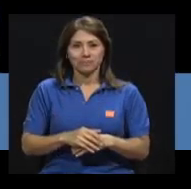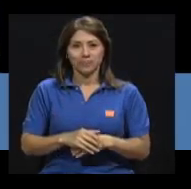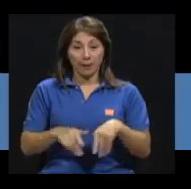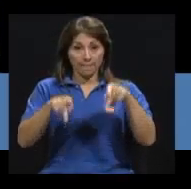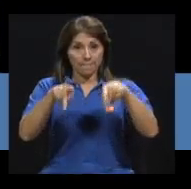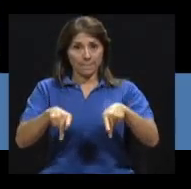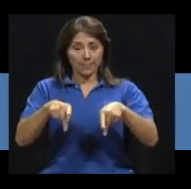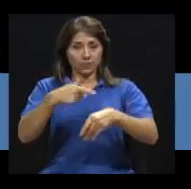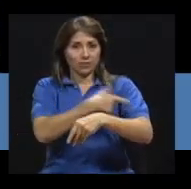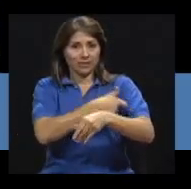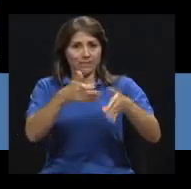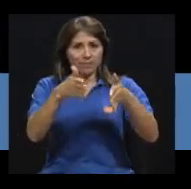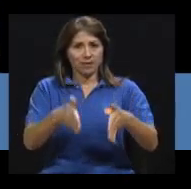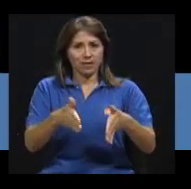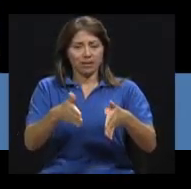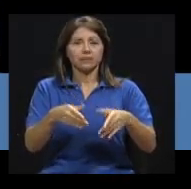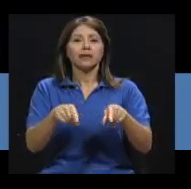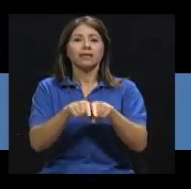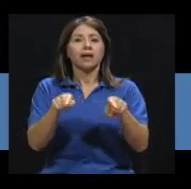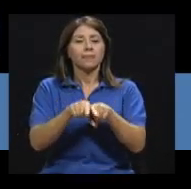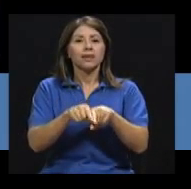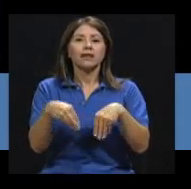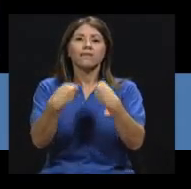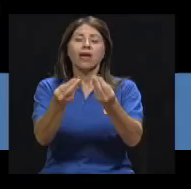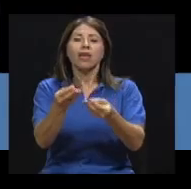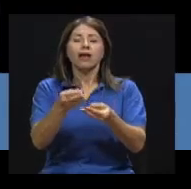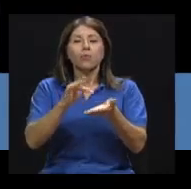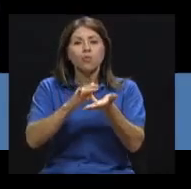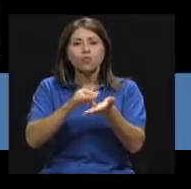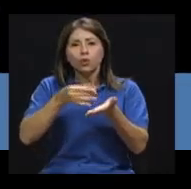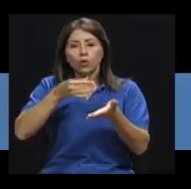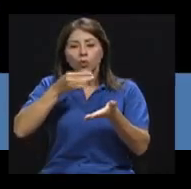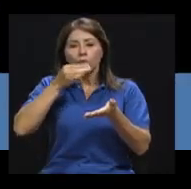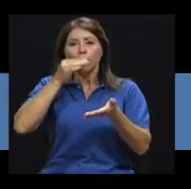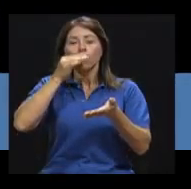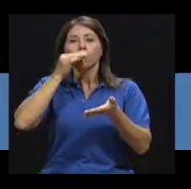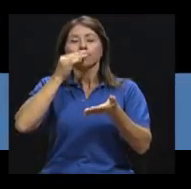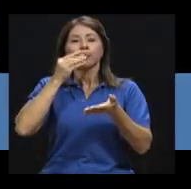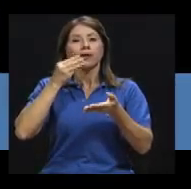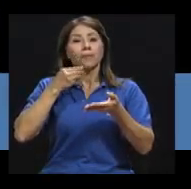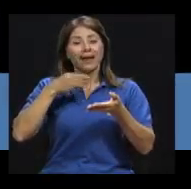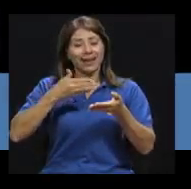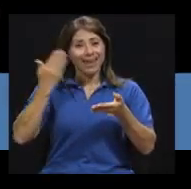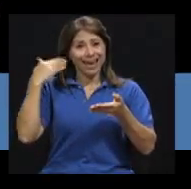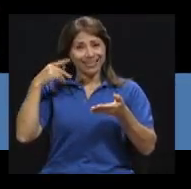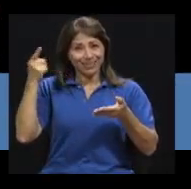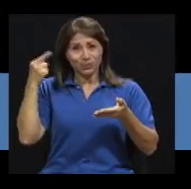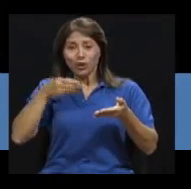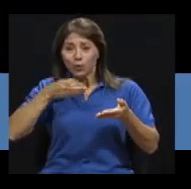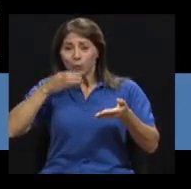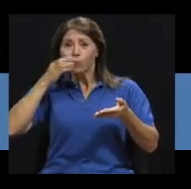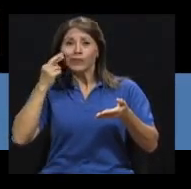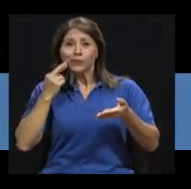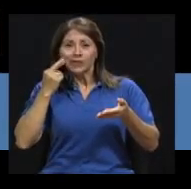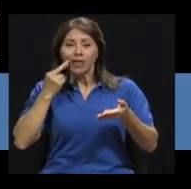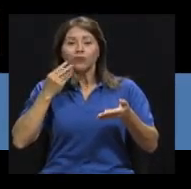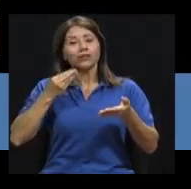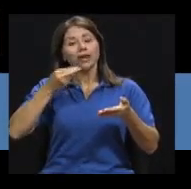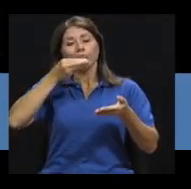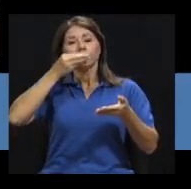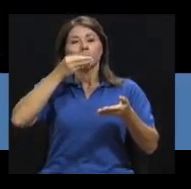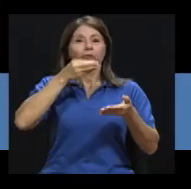El personal de enfermería le suministrará un laxante suave que ayudará a eliminar el líquido rosa ingerido durante el